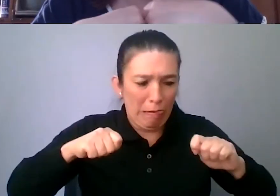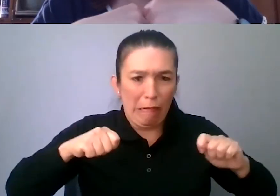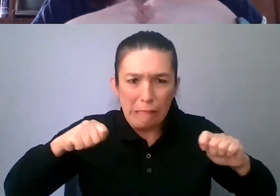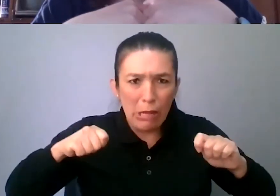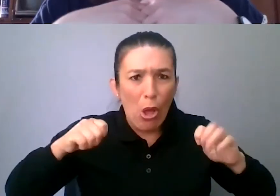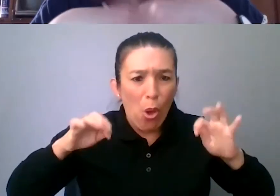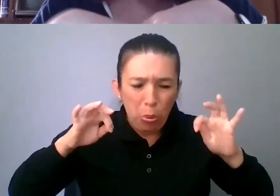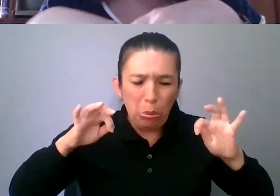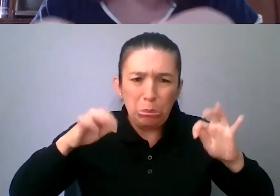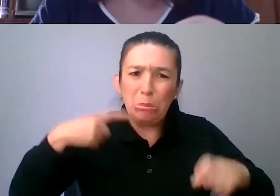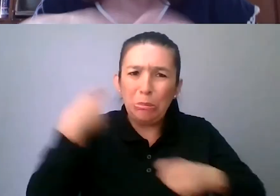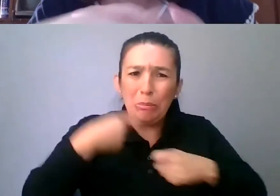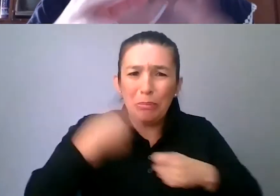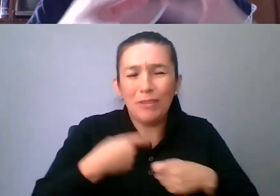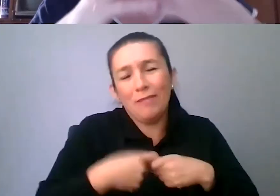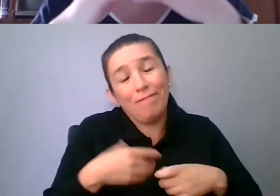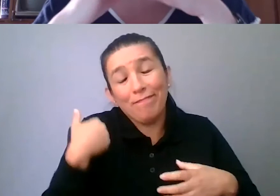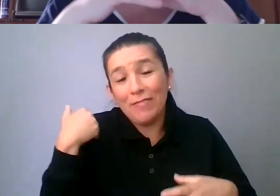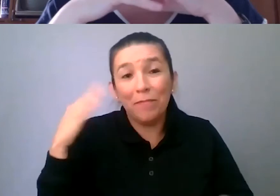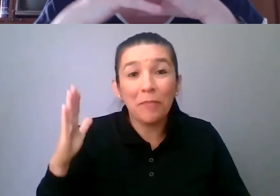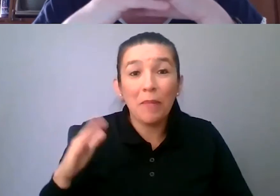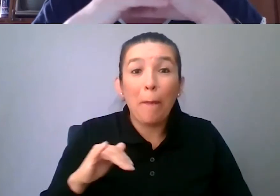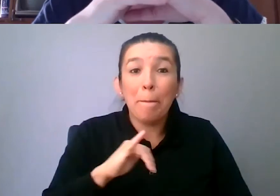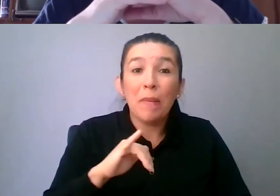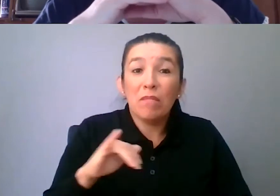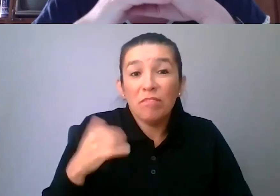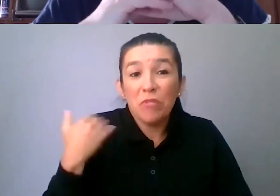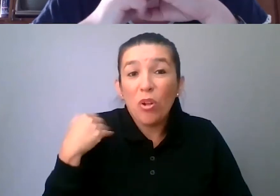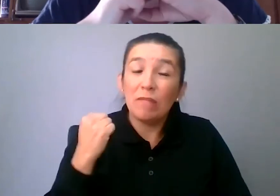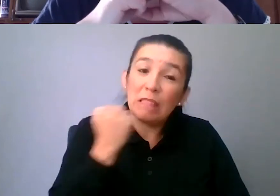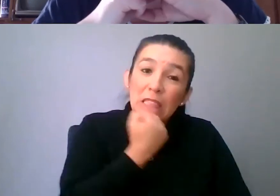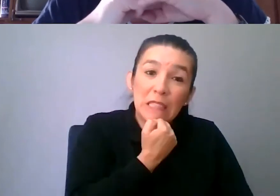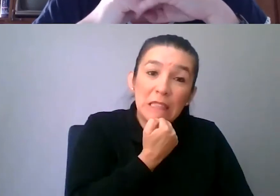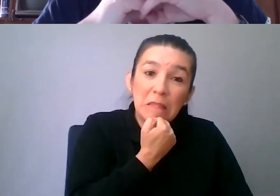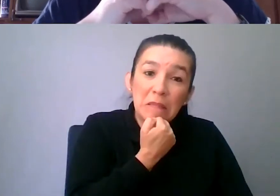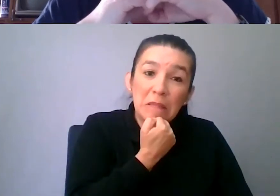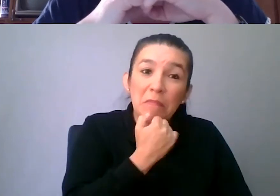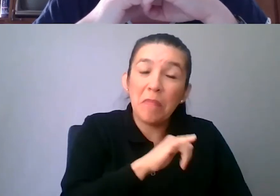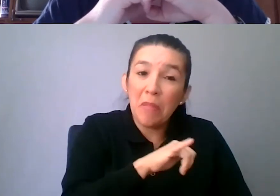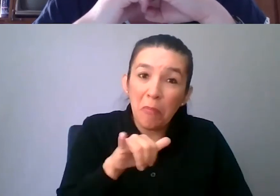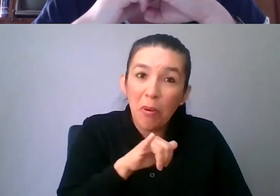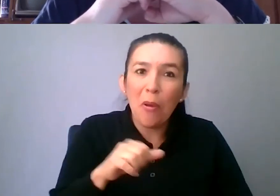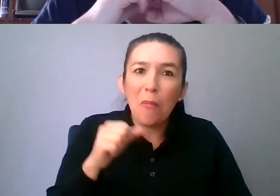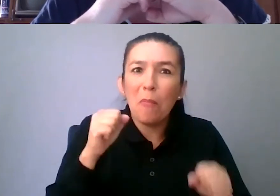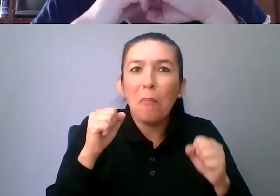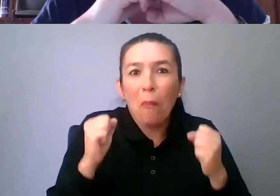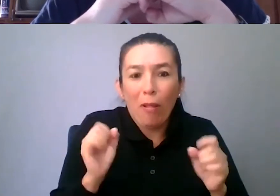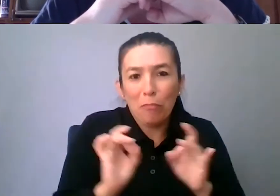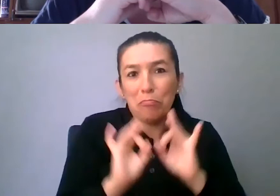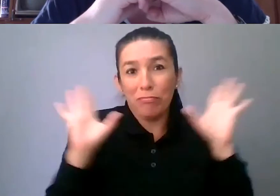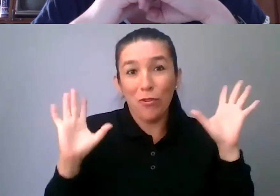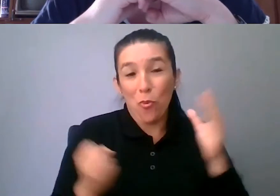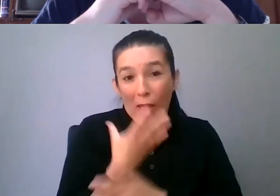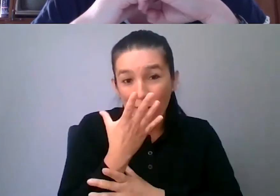no lo saca nunca, pero en el equivocarse yo creo que hasta pueden resultar figuras nuevas.